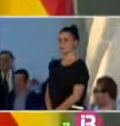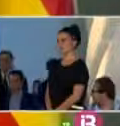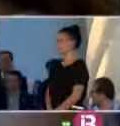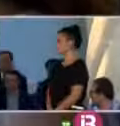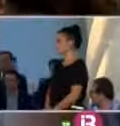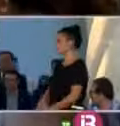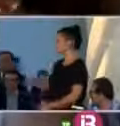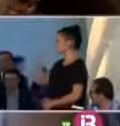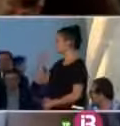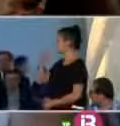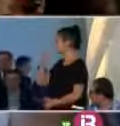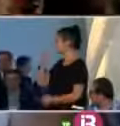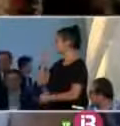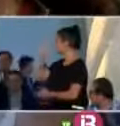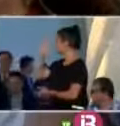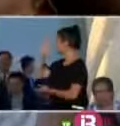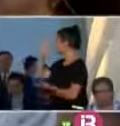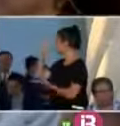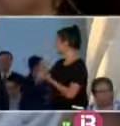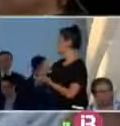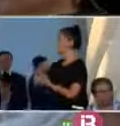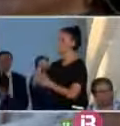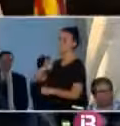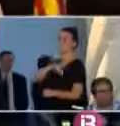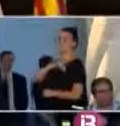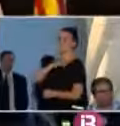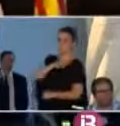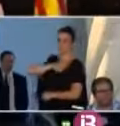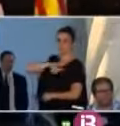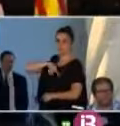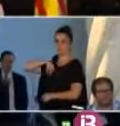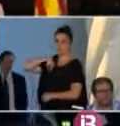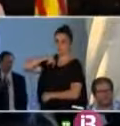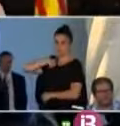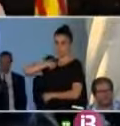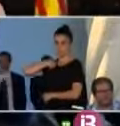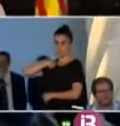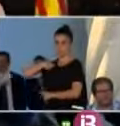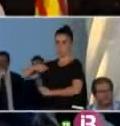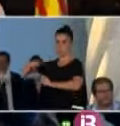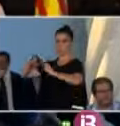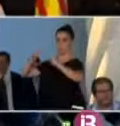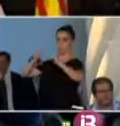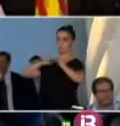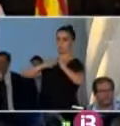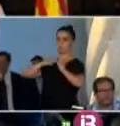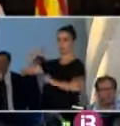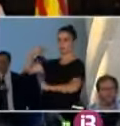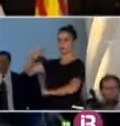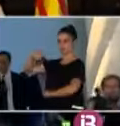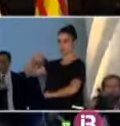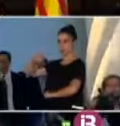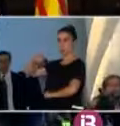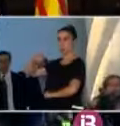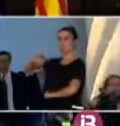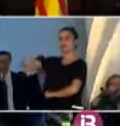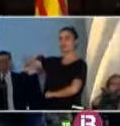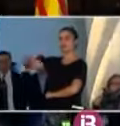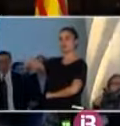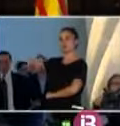A continuació, la senyora Francina Armengol Socias prendrà possessió del càrrec de presidenta de les Illes